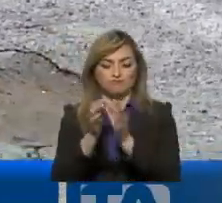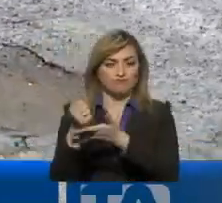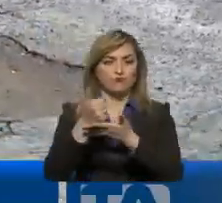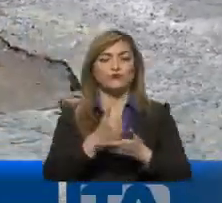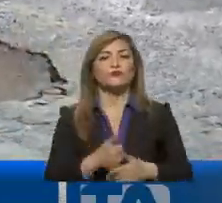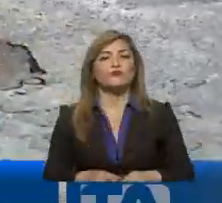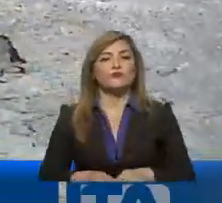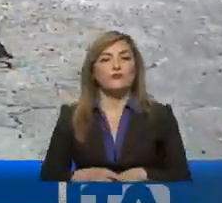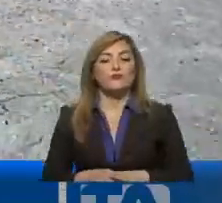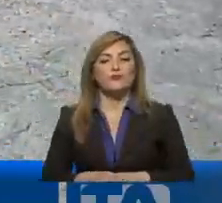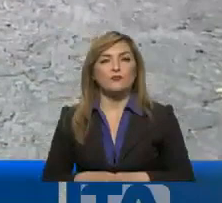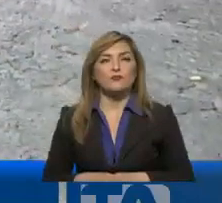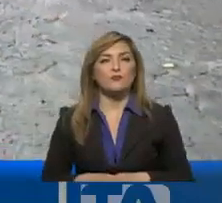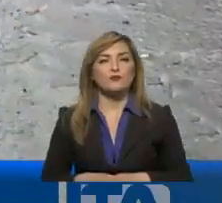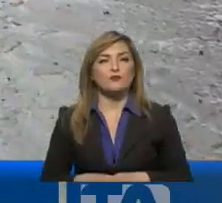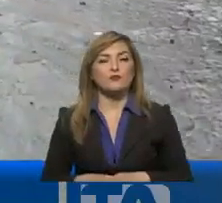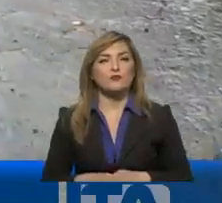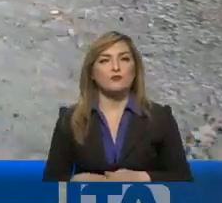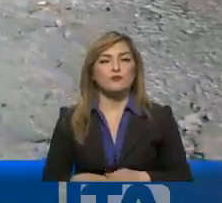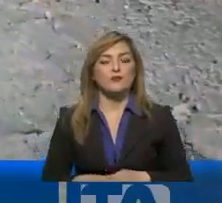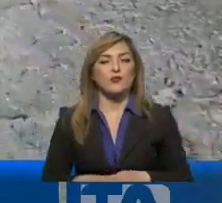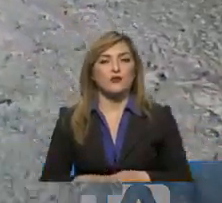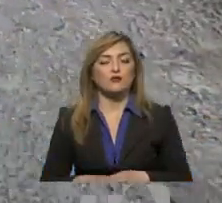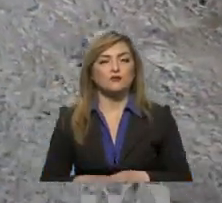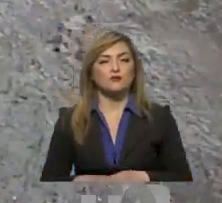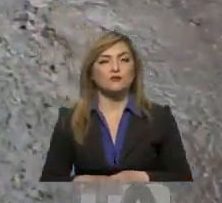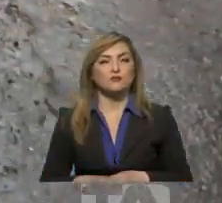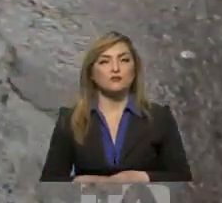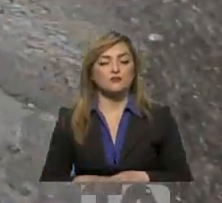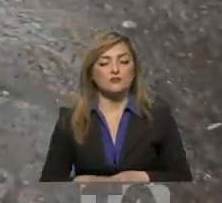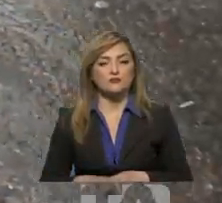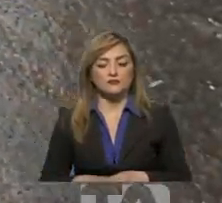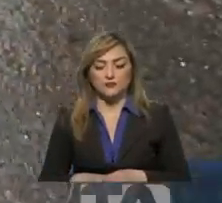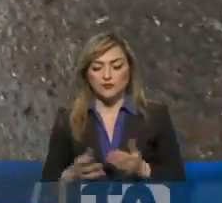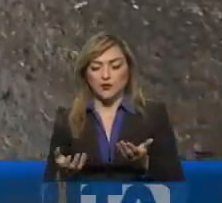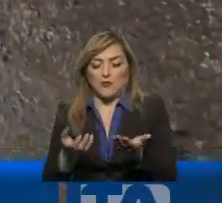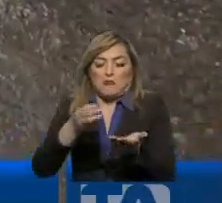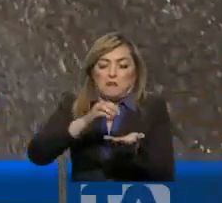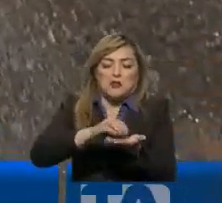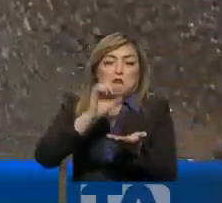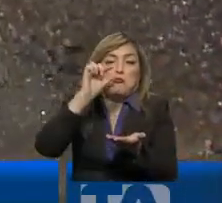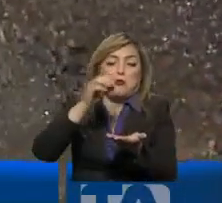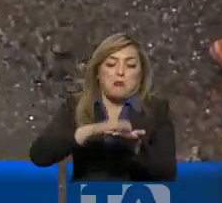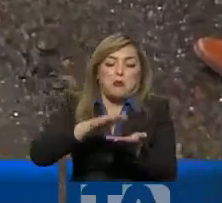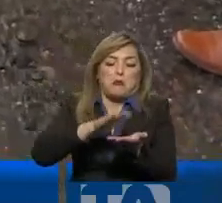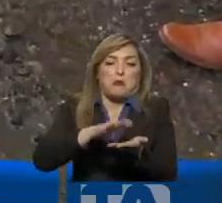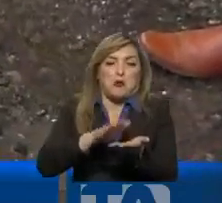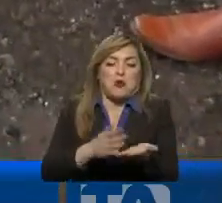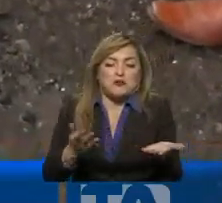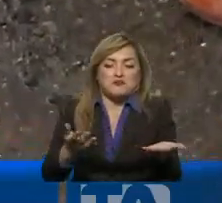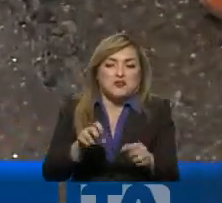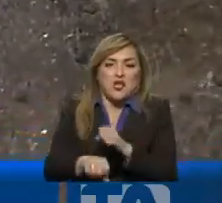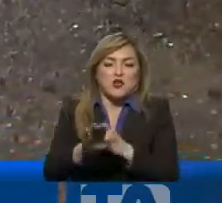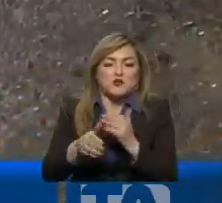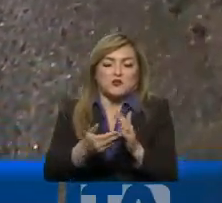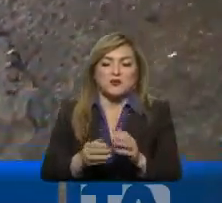ayuden, porque le ponen un pedacito. Eso otra vez se hace un hueco. Y no nos hacen caso.